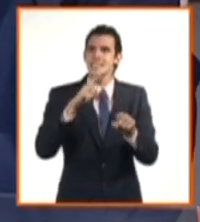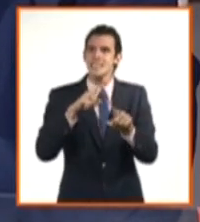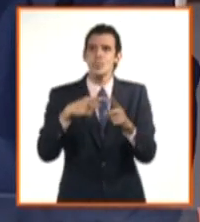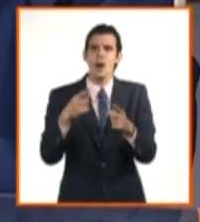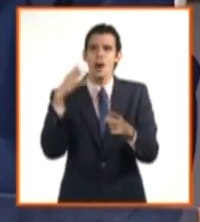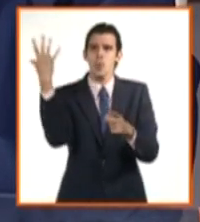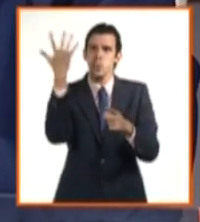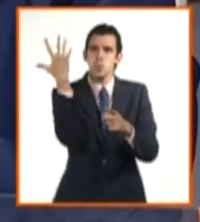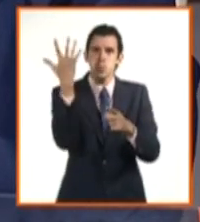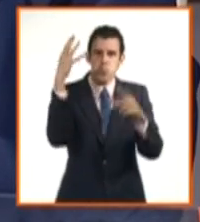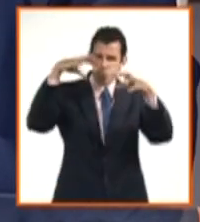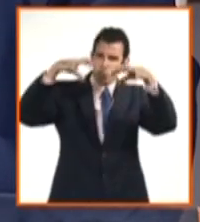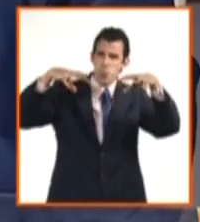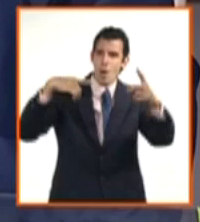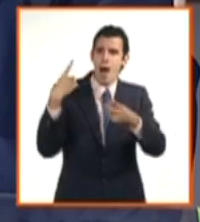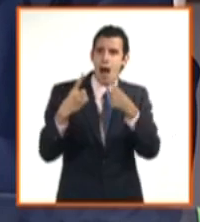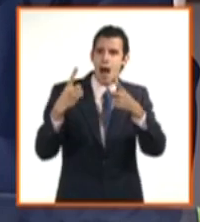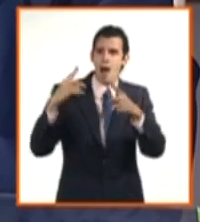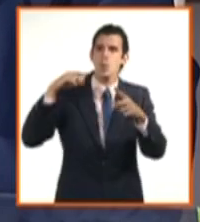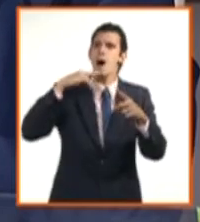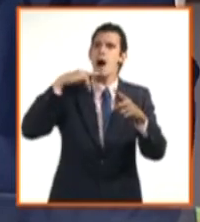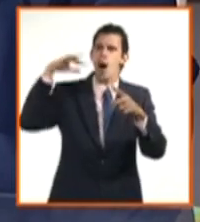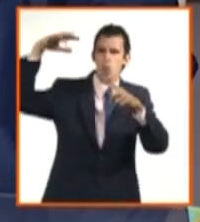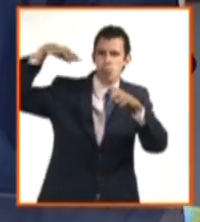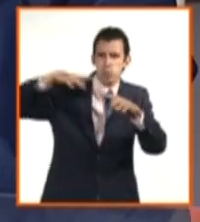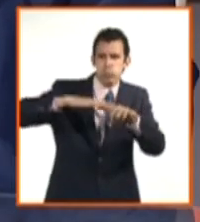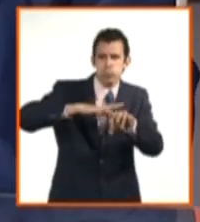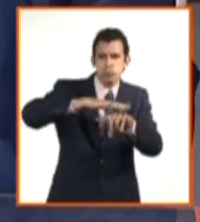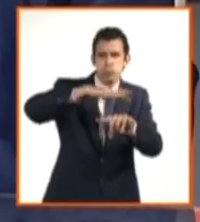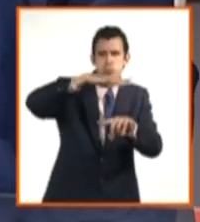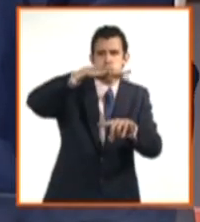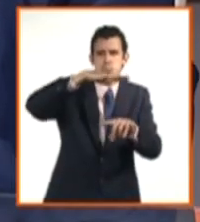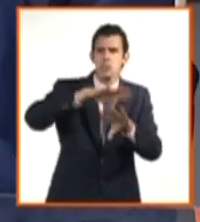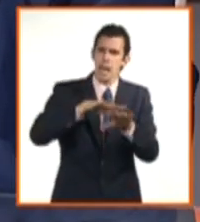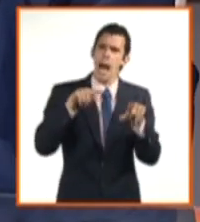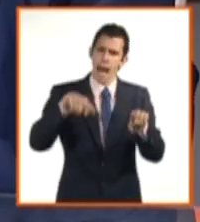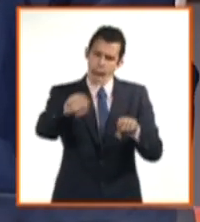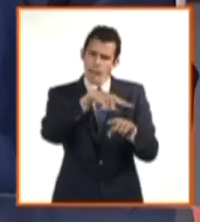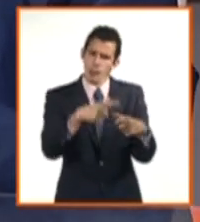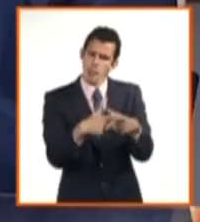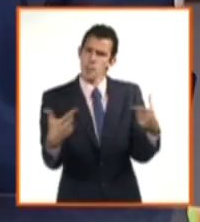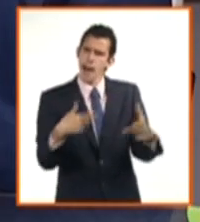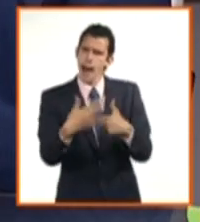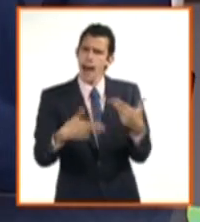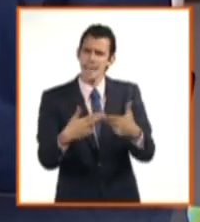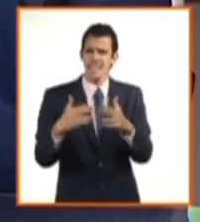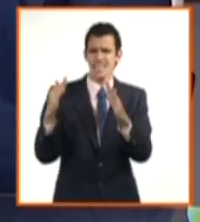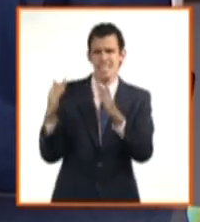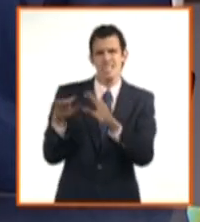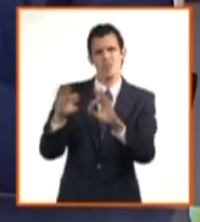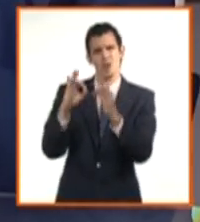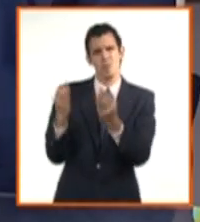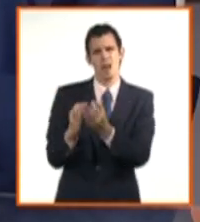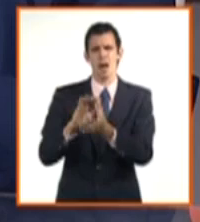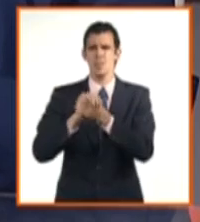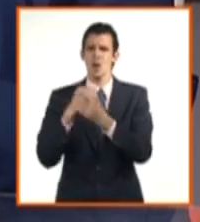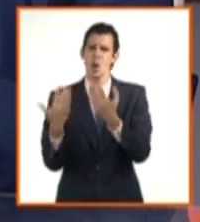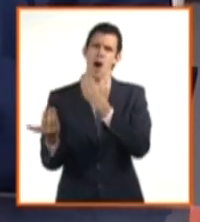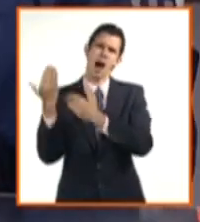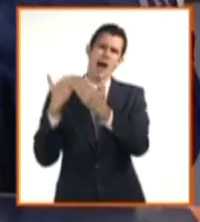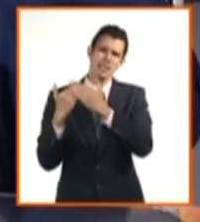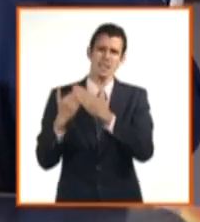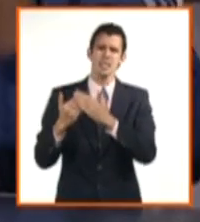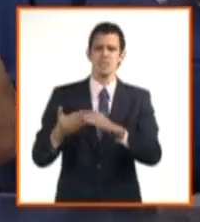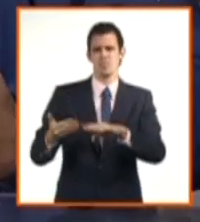municipio de ser no específicamente en la zona de la polar fue olancho ese puente y hay que lanzar el